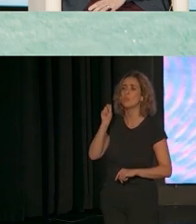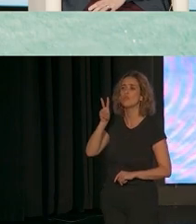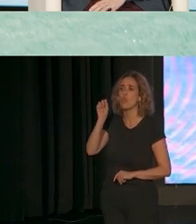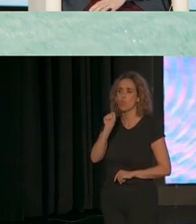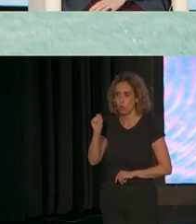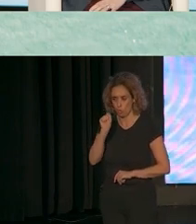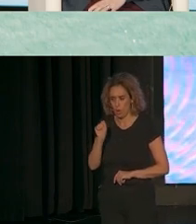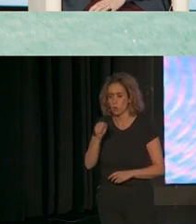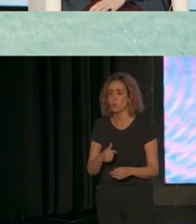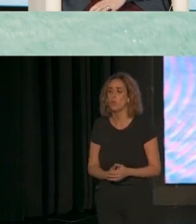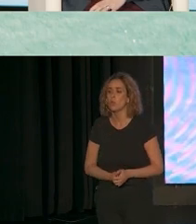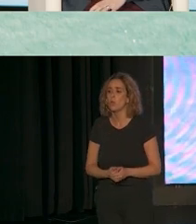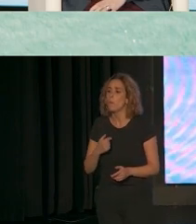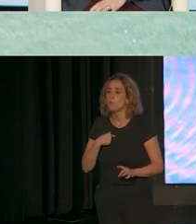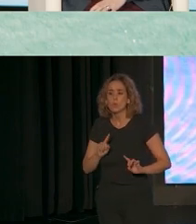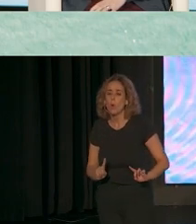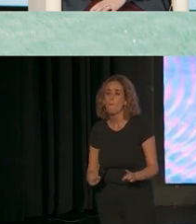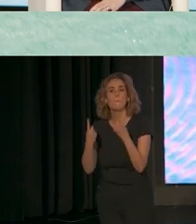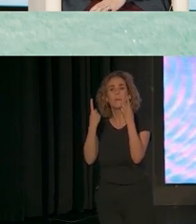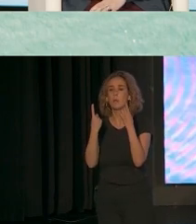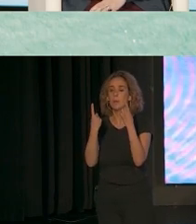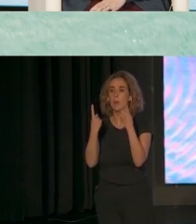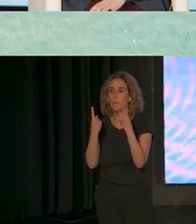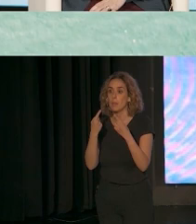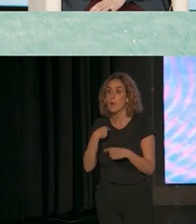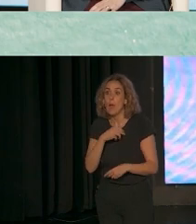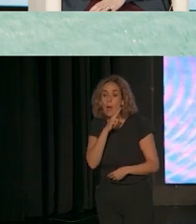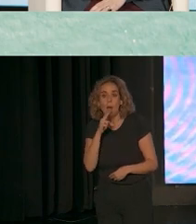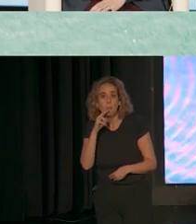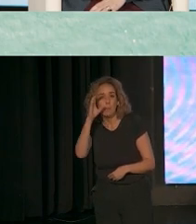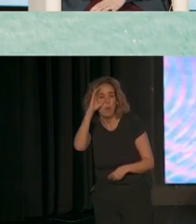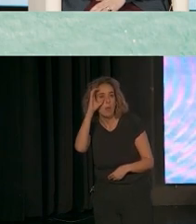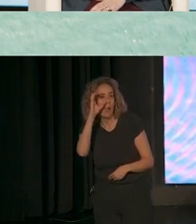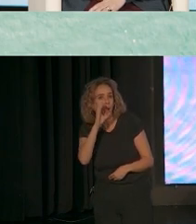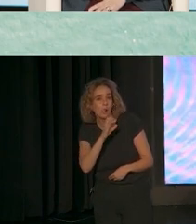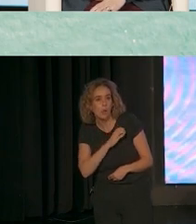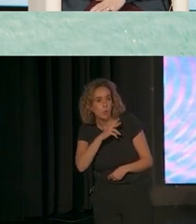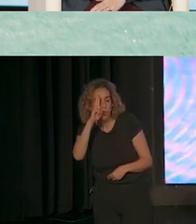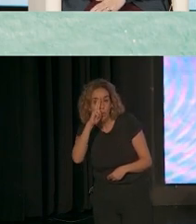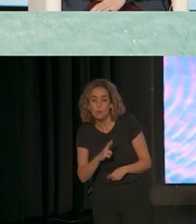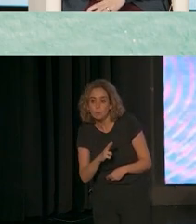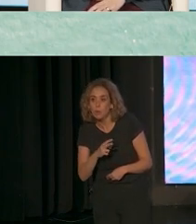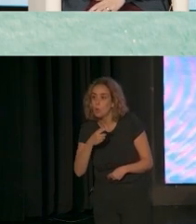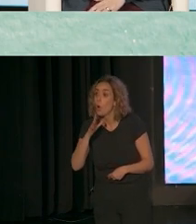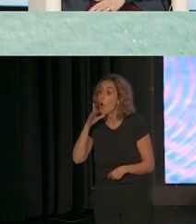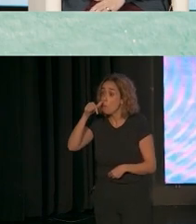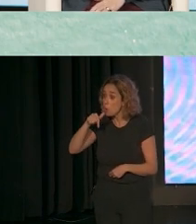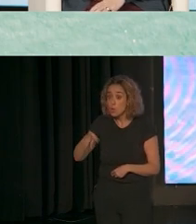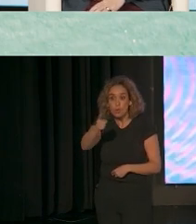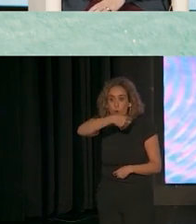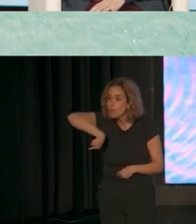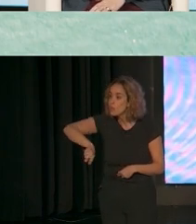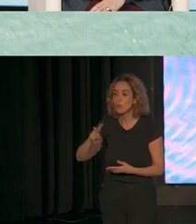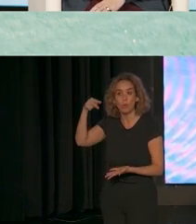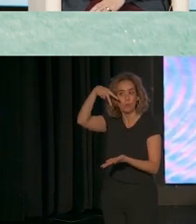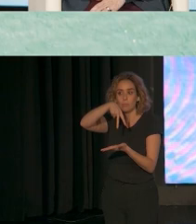Y cuando tenía 12 fue la primera vez que vi a alguien a escuchar a mi madre con respeto. Y por eso es por lo que estamos todos aquí hoy. Por eso estamos aquí,